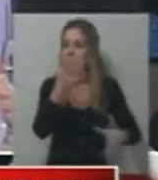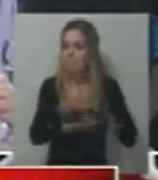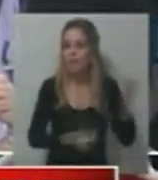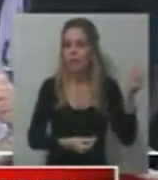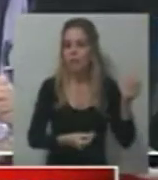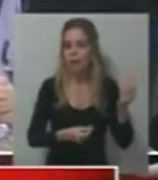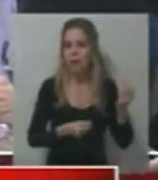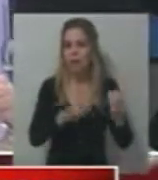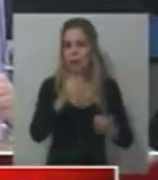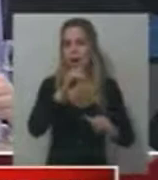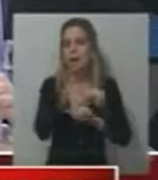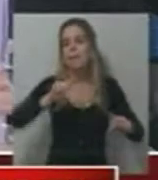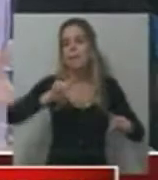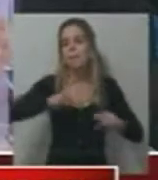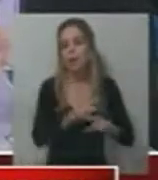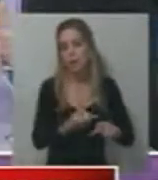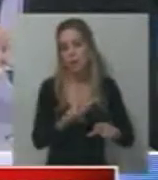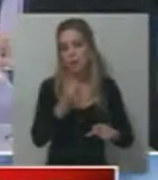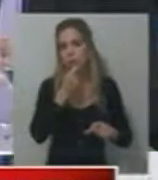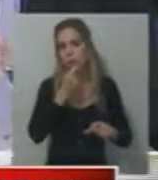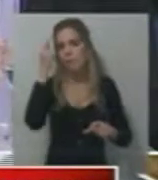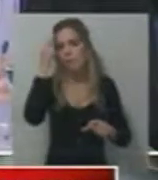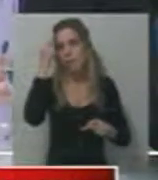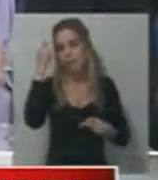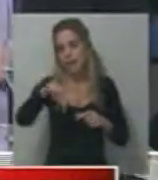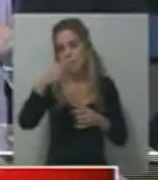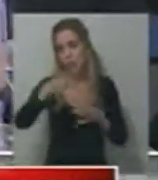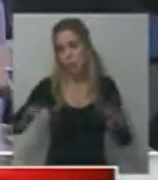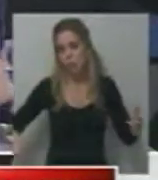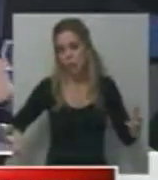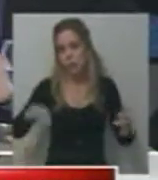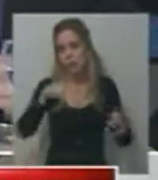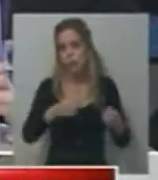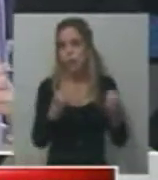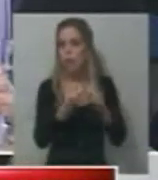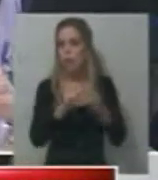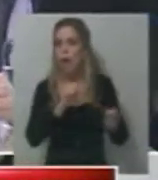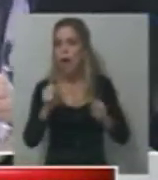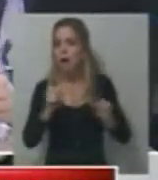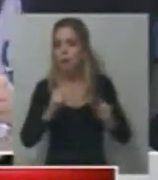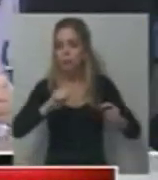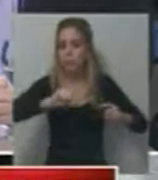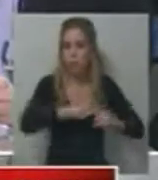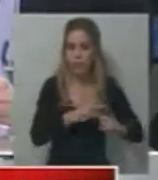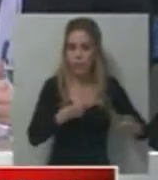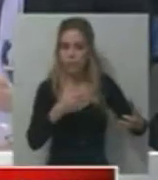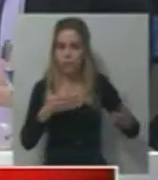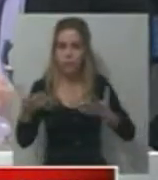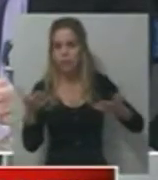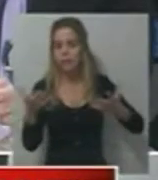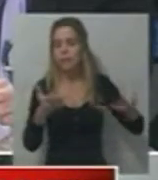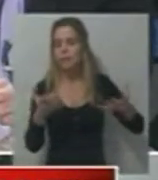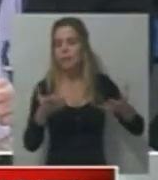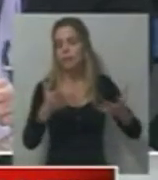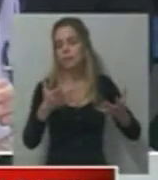Y si le agregás estos condimentos que generan una campaña con mucha tensión política y social, la verdad